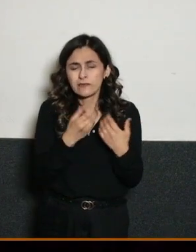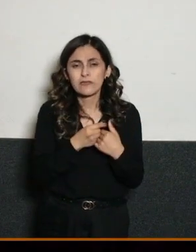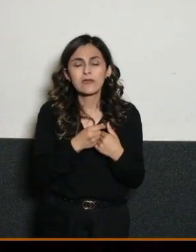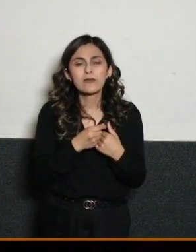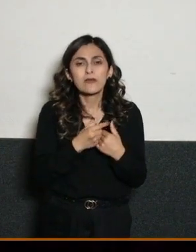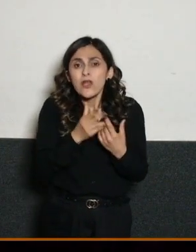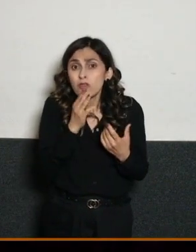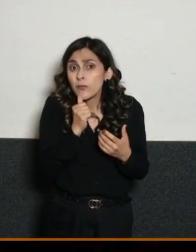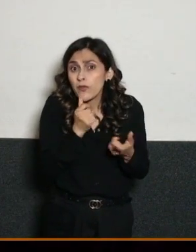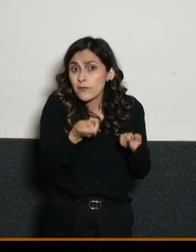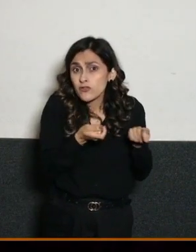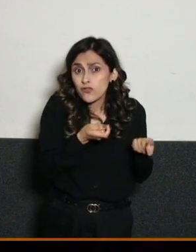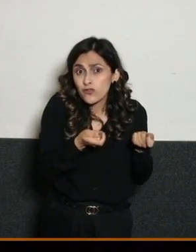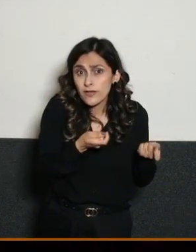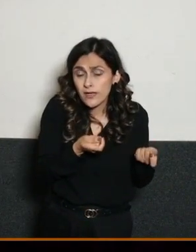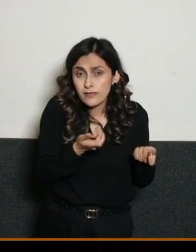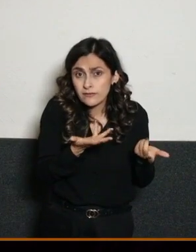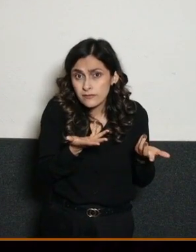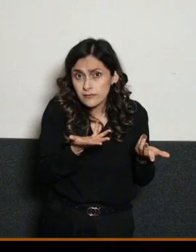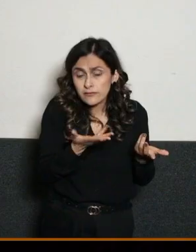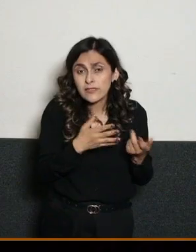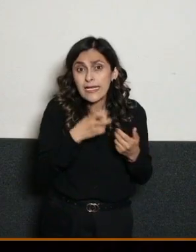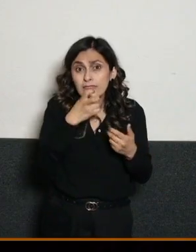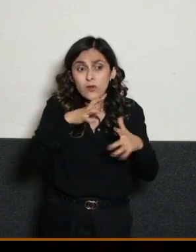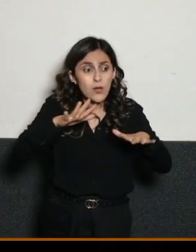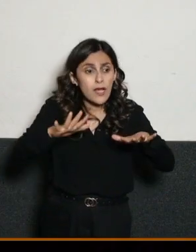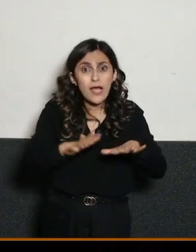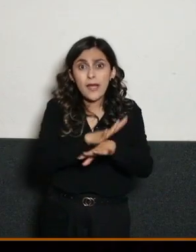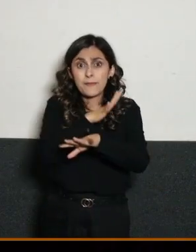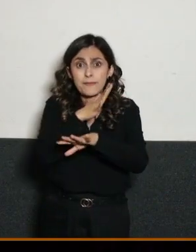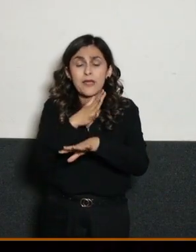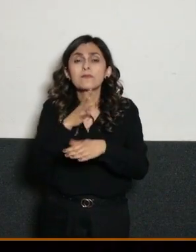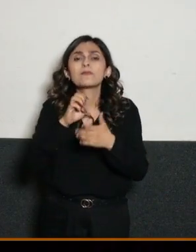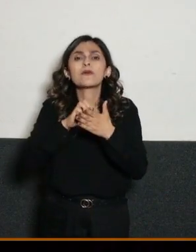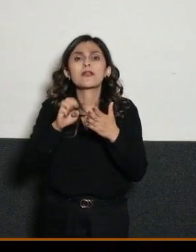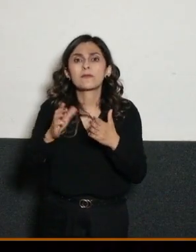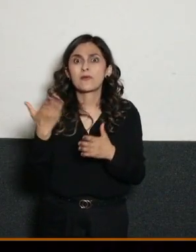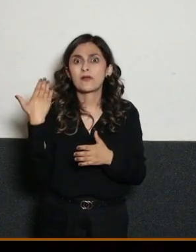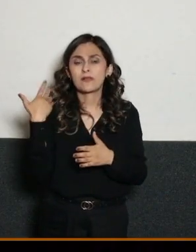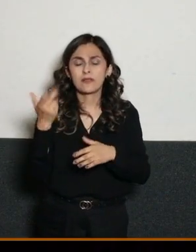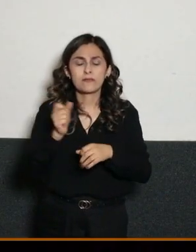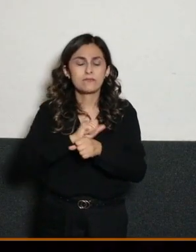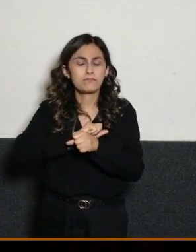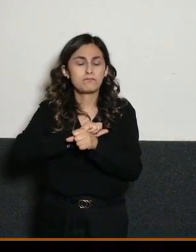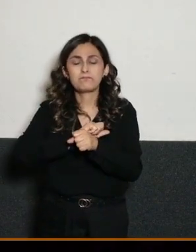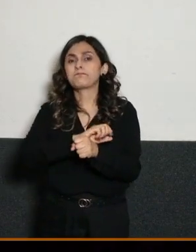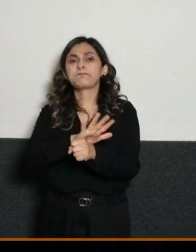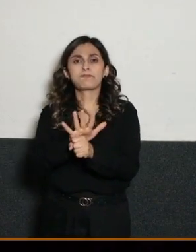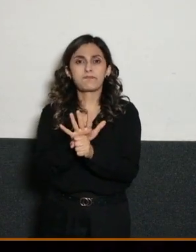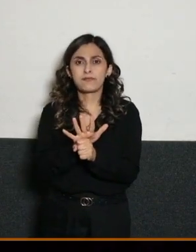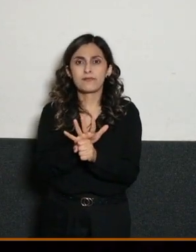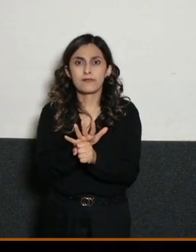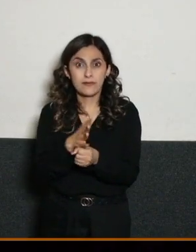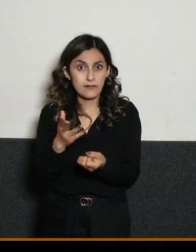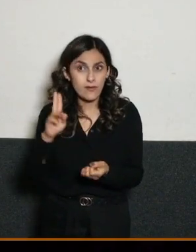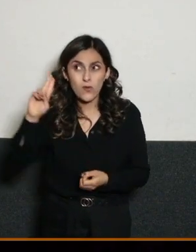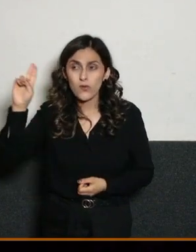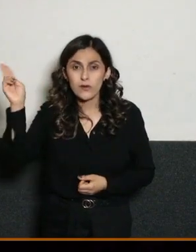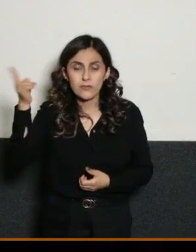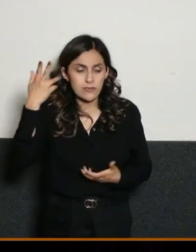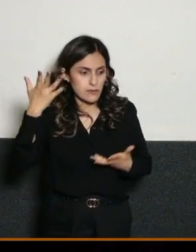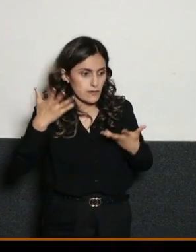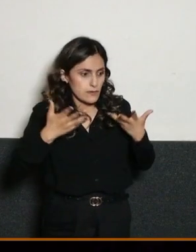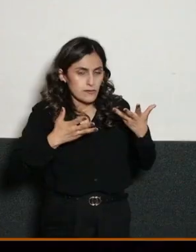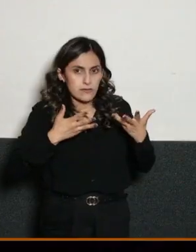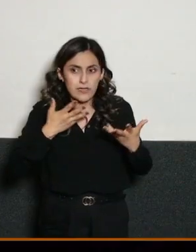que no podemos controlar y que puede ser un cambio enorme. Por ejemplo, lo que pasó con la pandemia. Las universidades tuvieron que reaccionar,